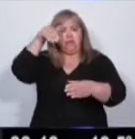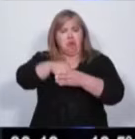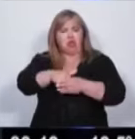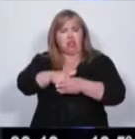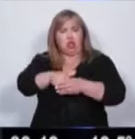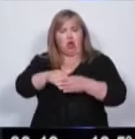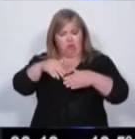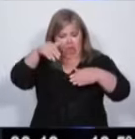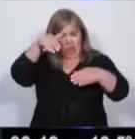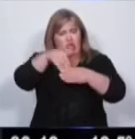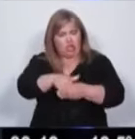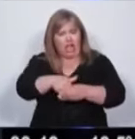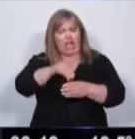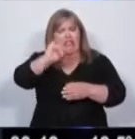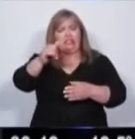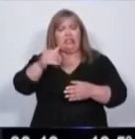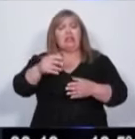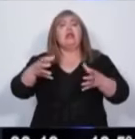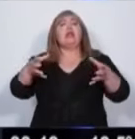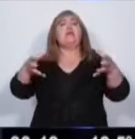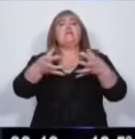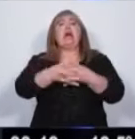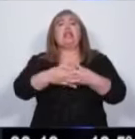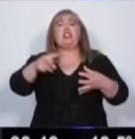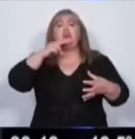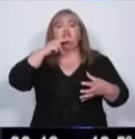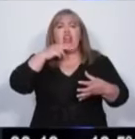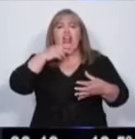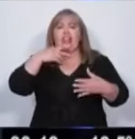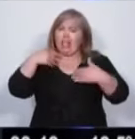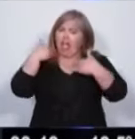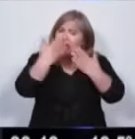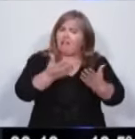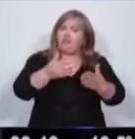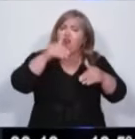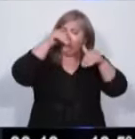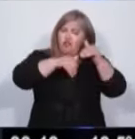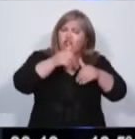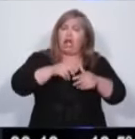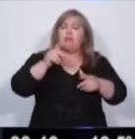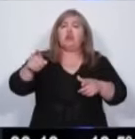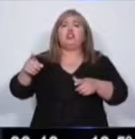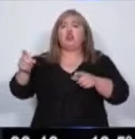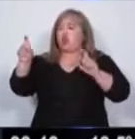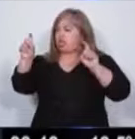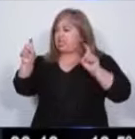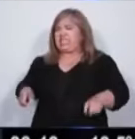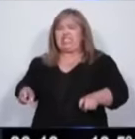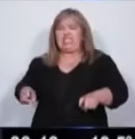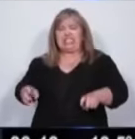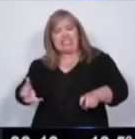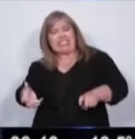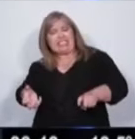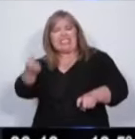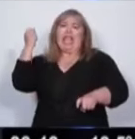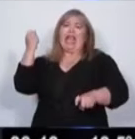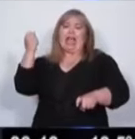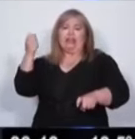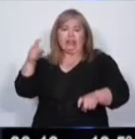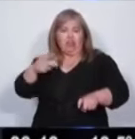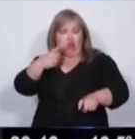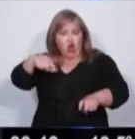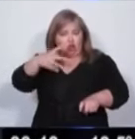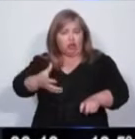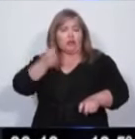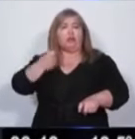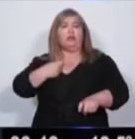Vení, votá, votá al Partido Verde, porque ese es el que te va a garantizar de sacar estos pernos políticos. Estamos hartos,